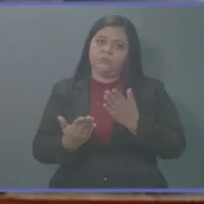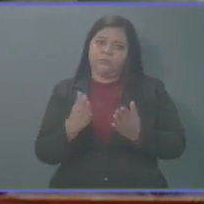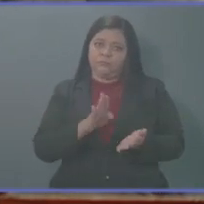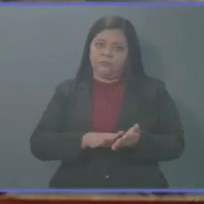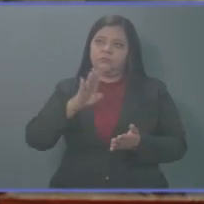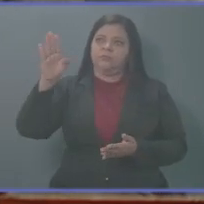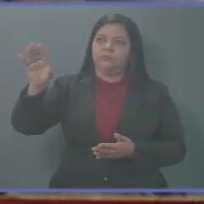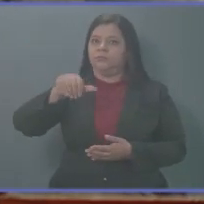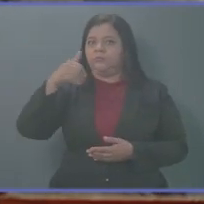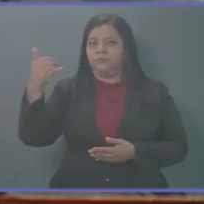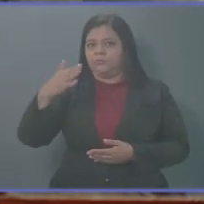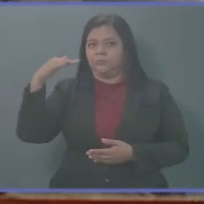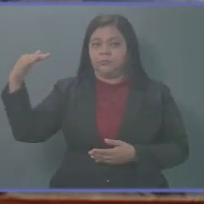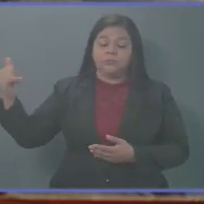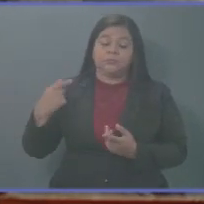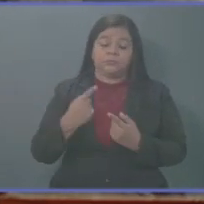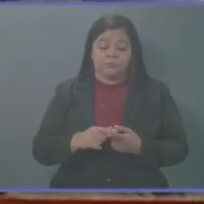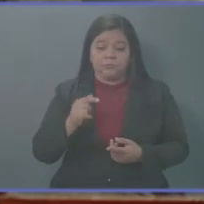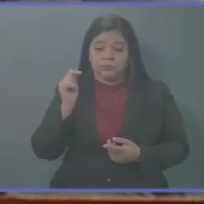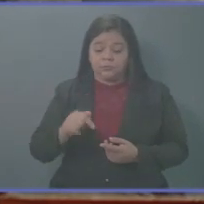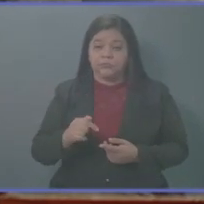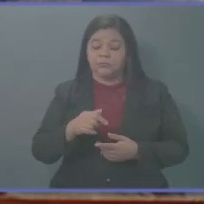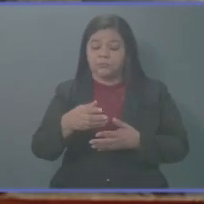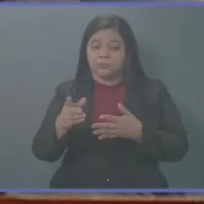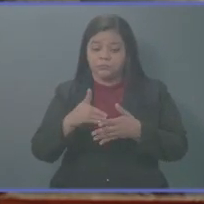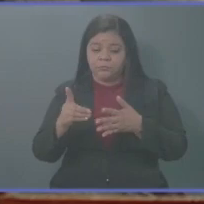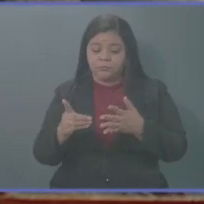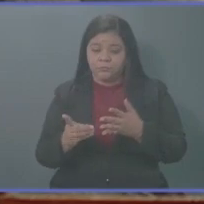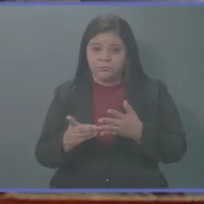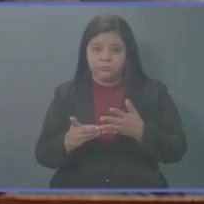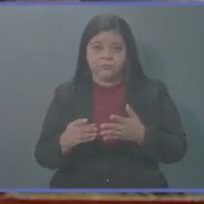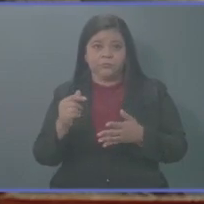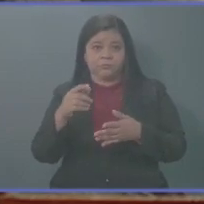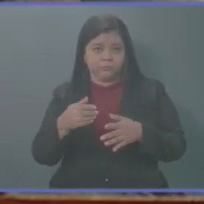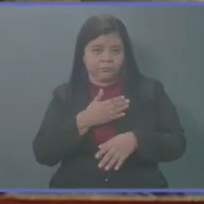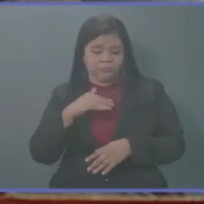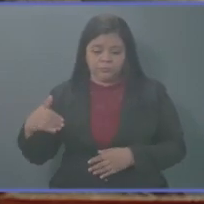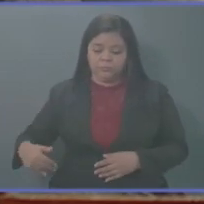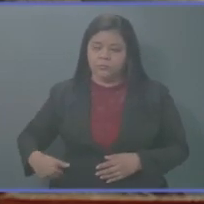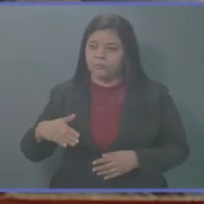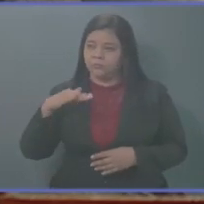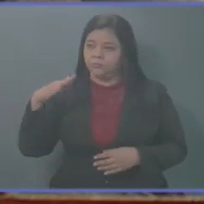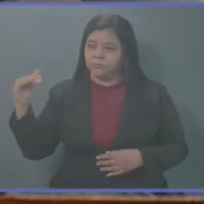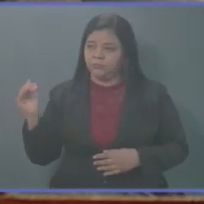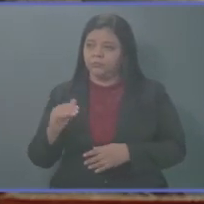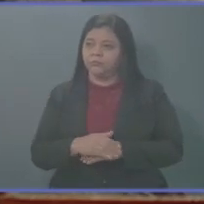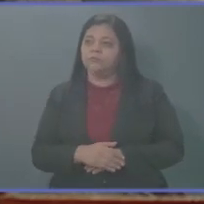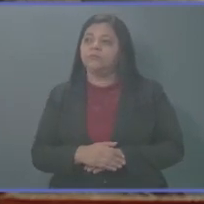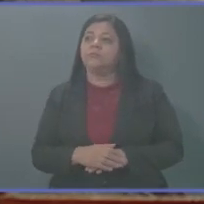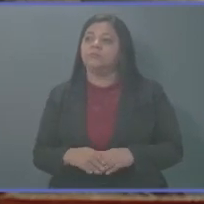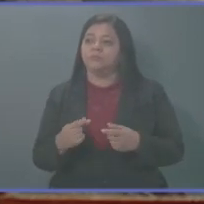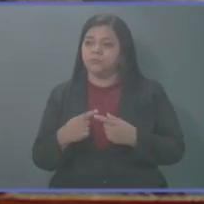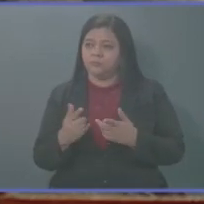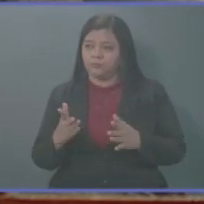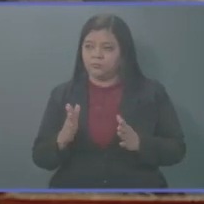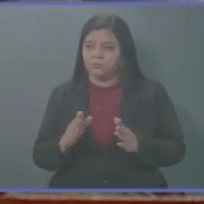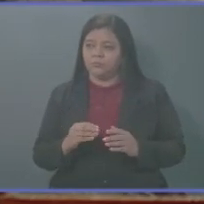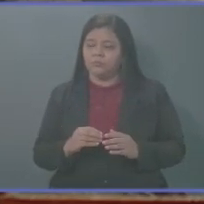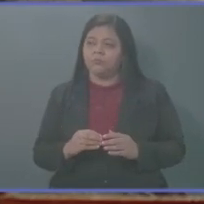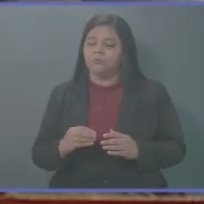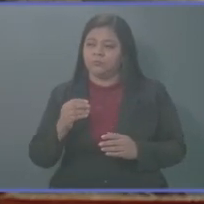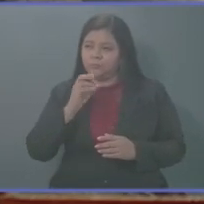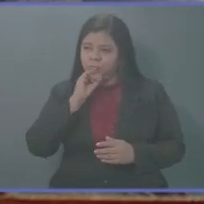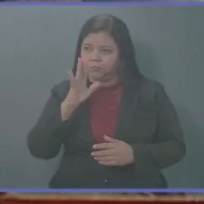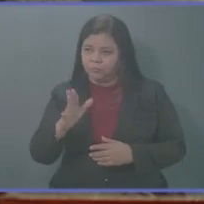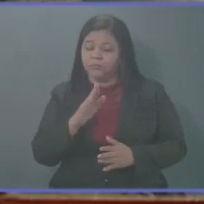anteriores disposiciones son las que forman el cuerpo del decreto que el presidente de la República cuestiona de inconstitucional, aduciendo